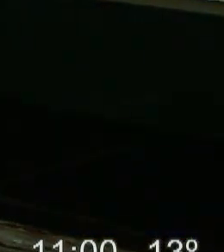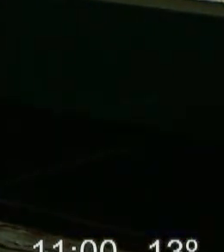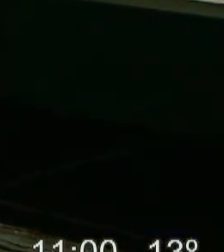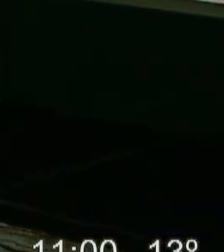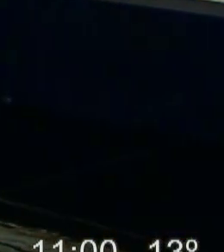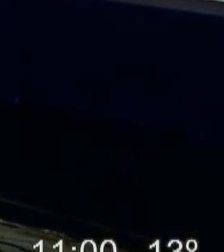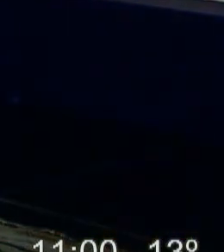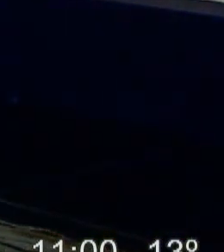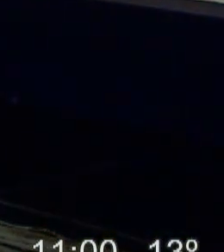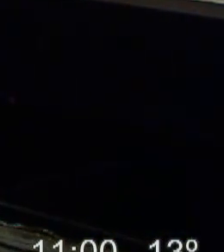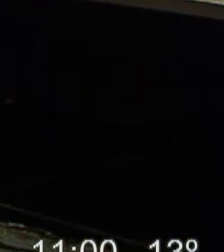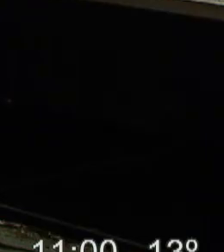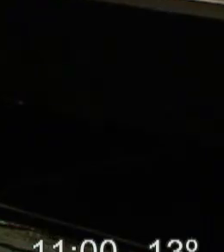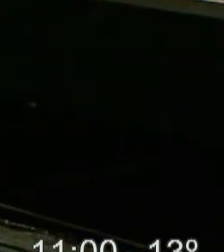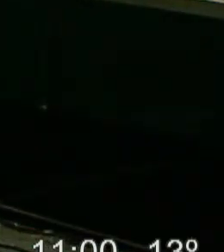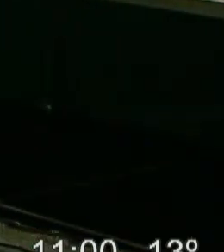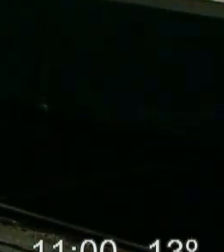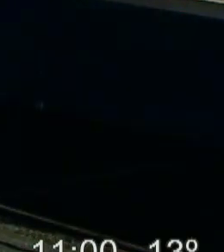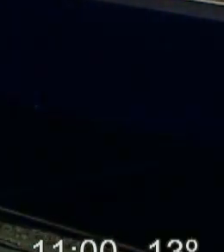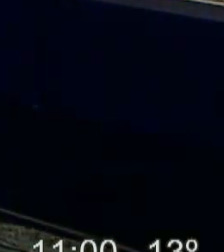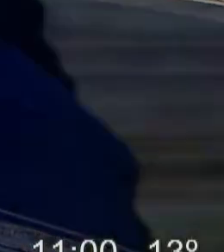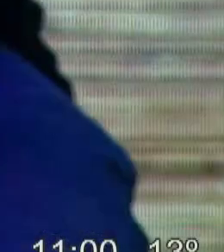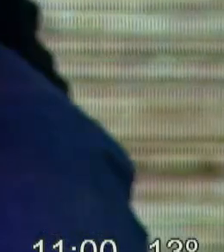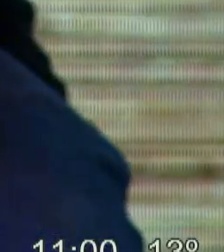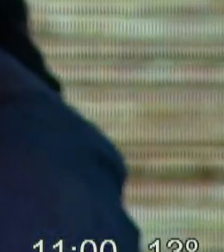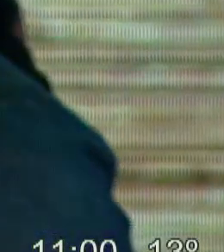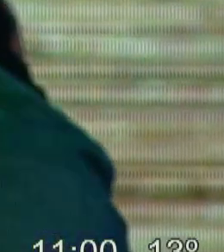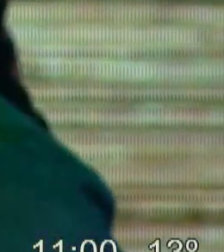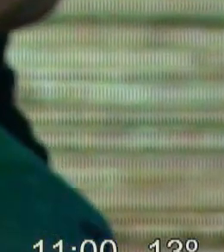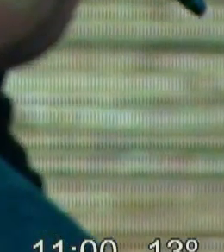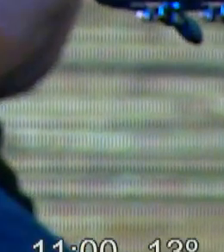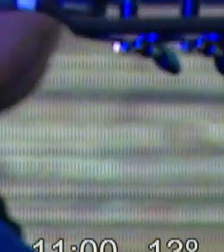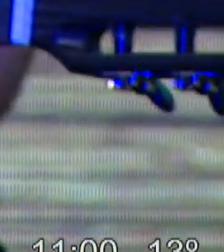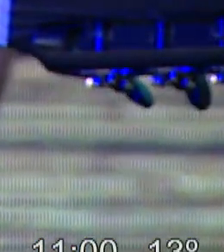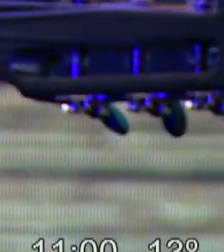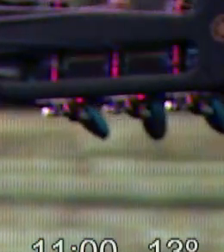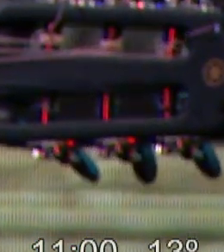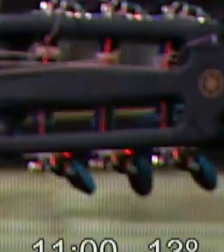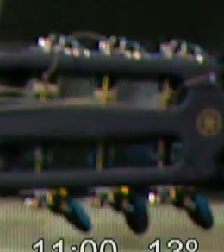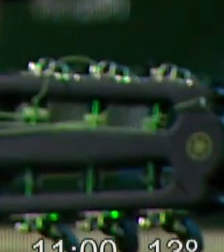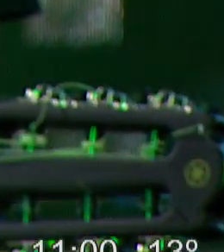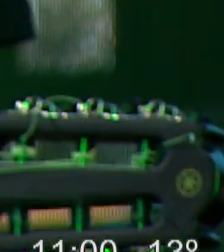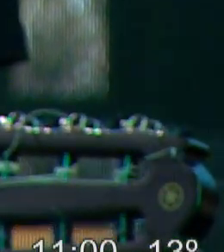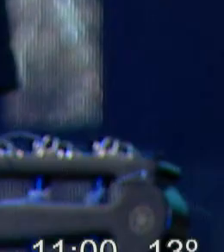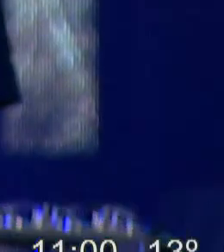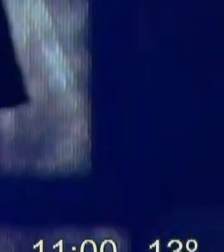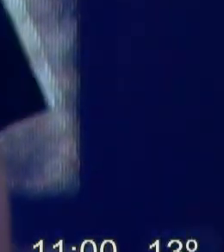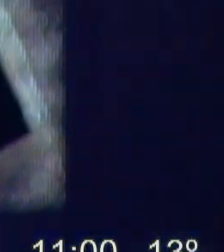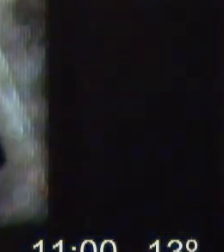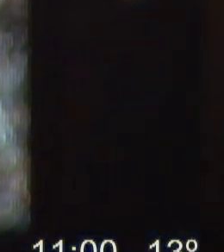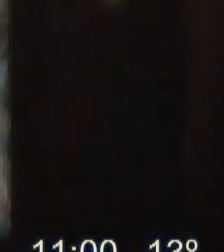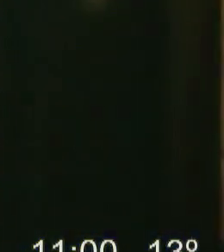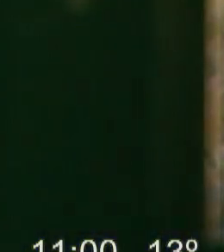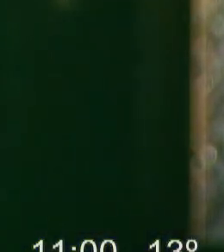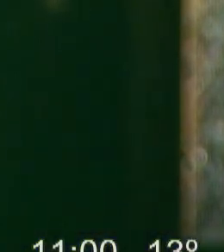Tengo tanto amor para dar, como dice. Tengo tanto amor, esa. Tengo tanto amor para dar. Está preciado, pero